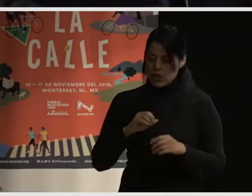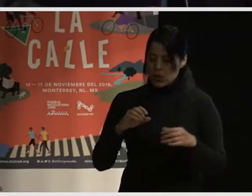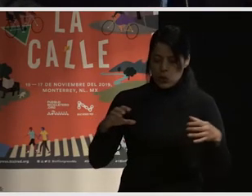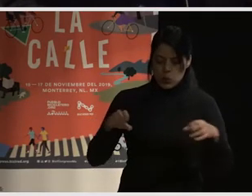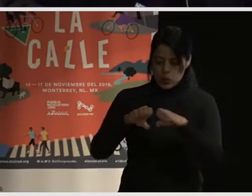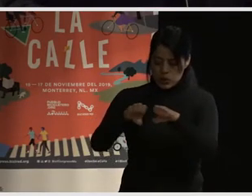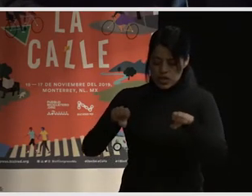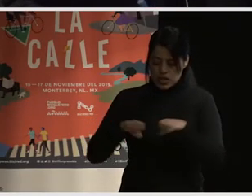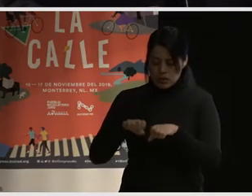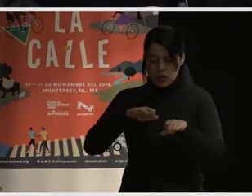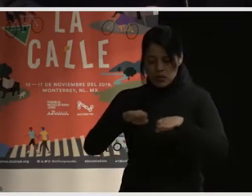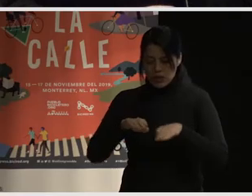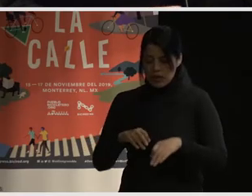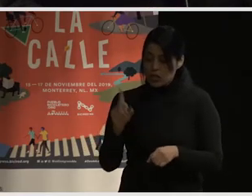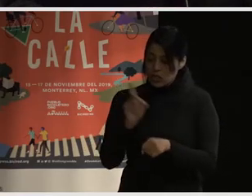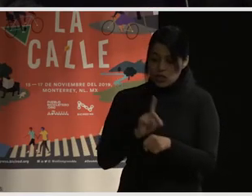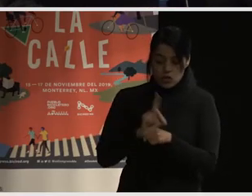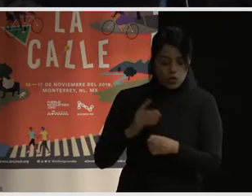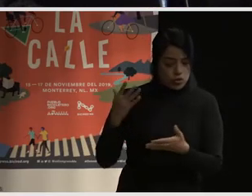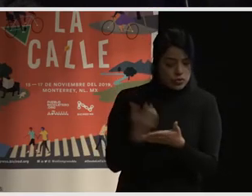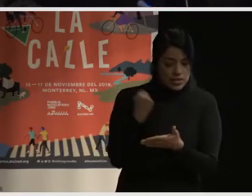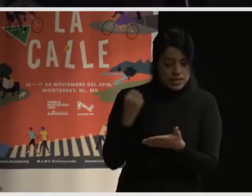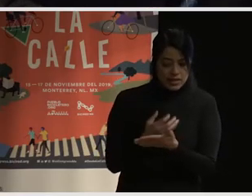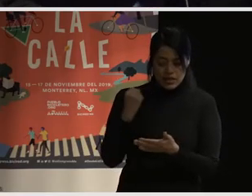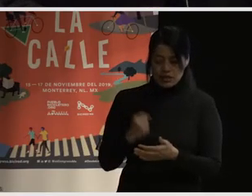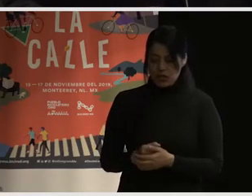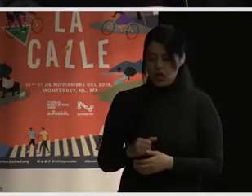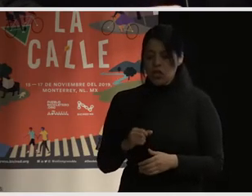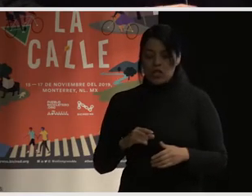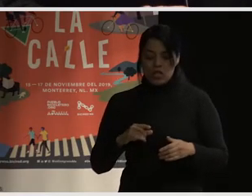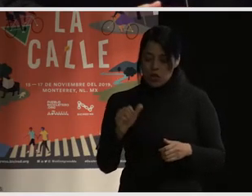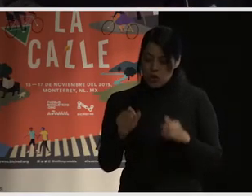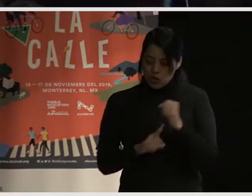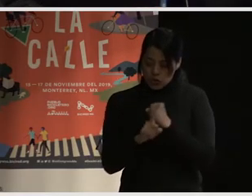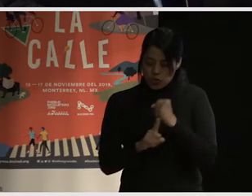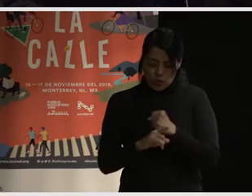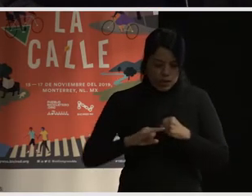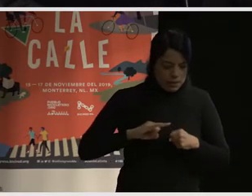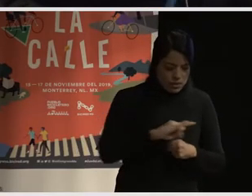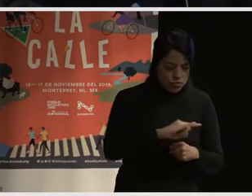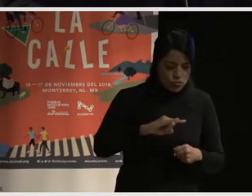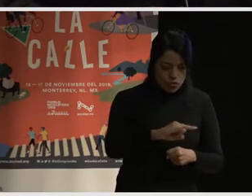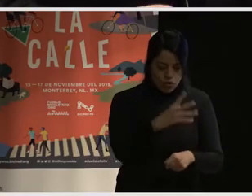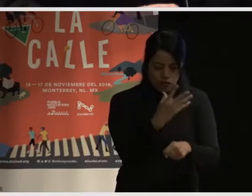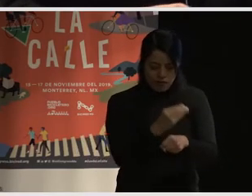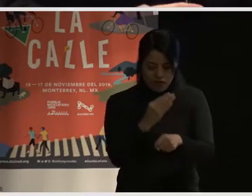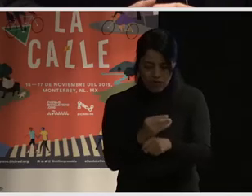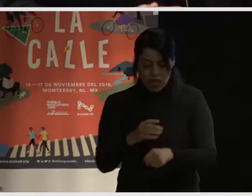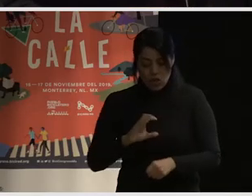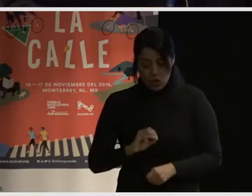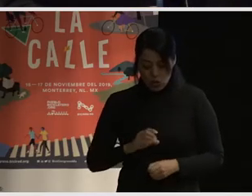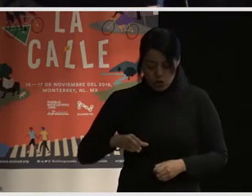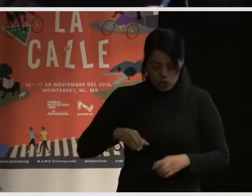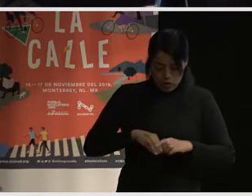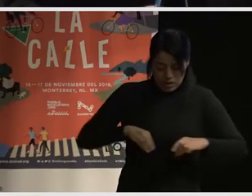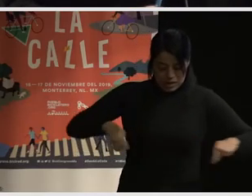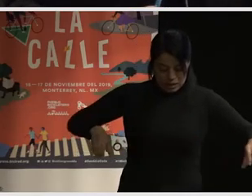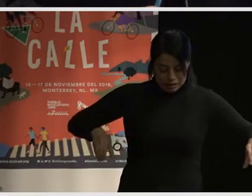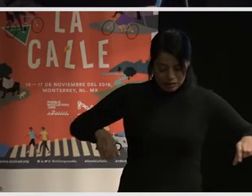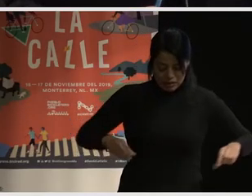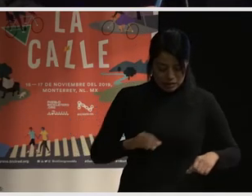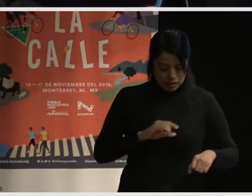vas ganando batallas y todos los días estos enfrentamientos por los cajones de estacionamiento los accesos la invasión a banquetas pues toma un giro